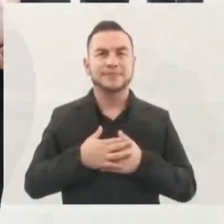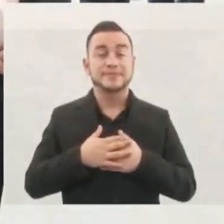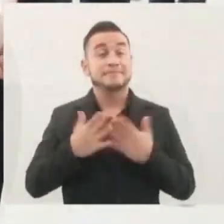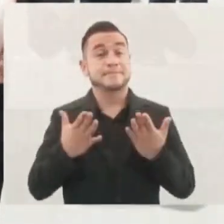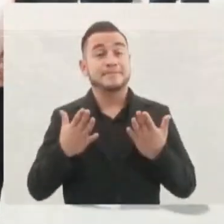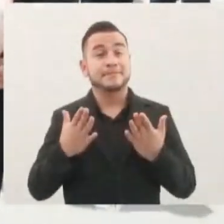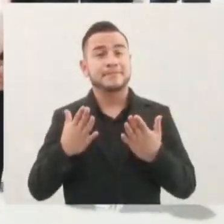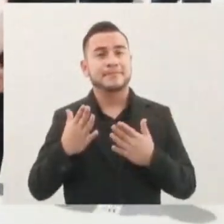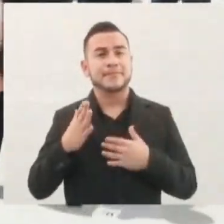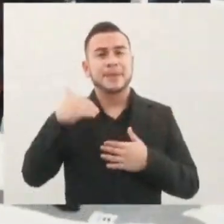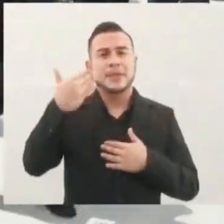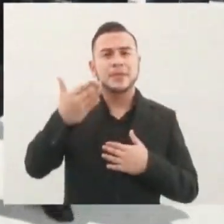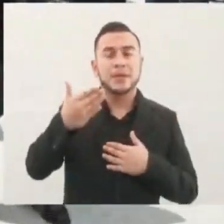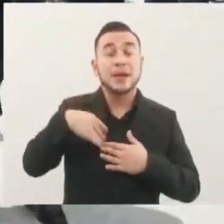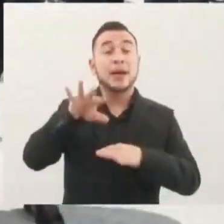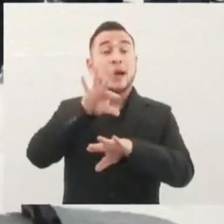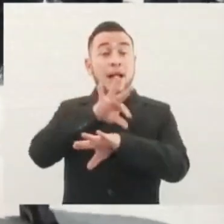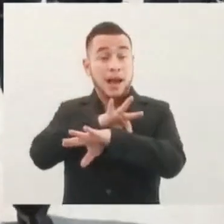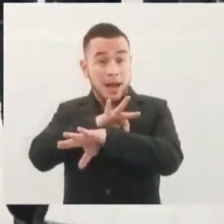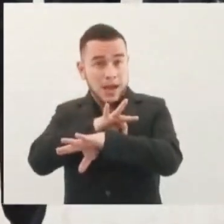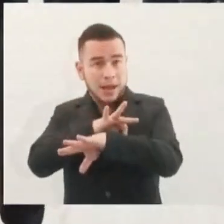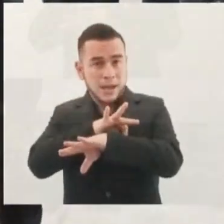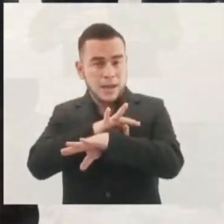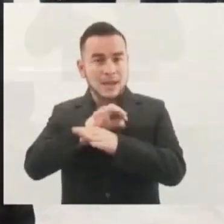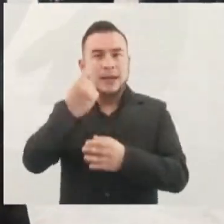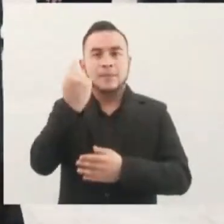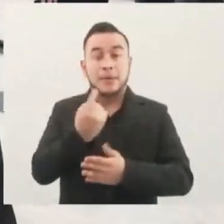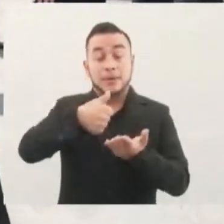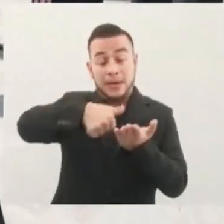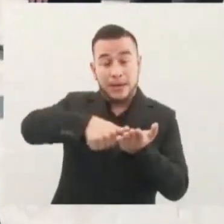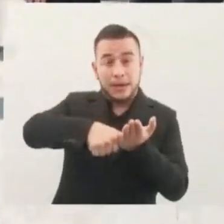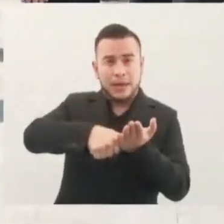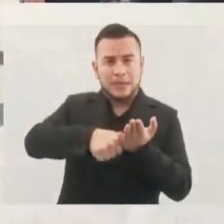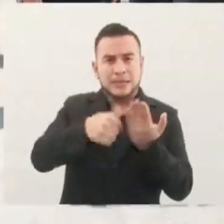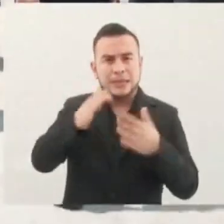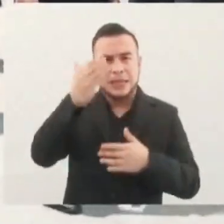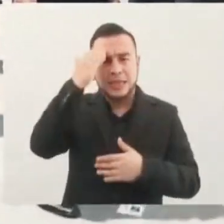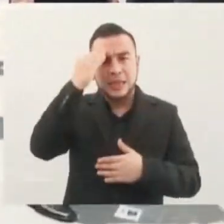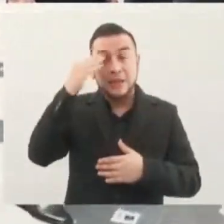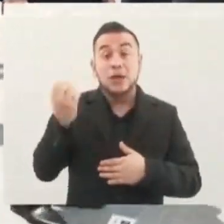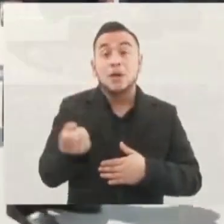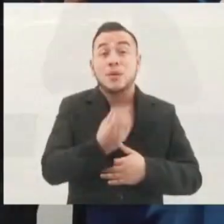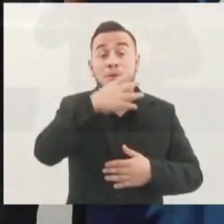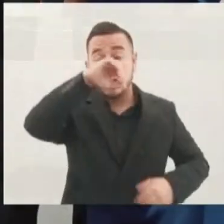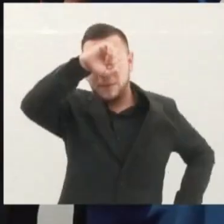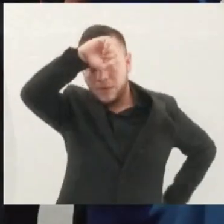Pero luego, mientras era alcalde de un pequeño municipio, muchos de ustedes lo conocen, Nuevo